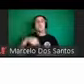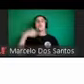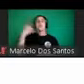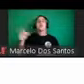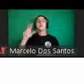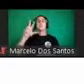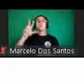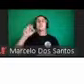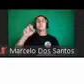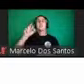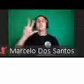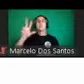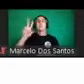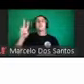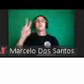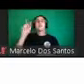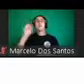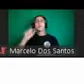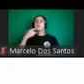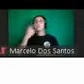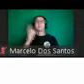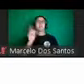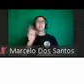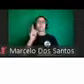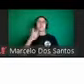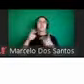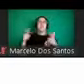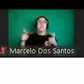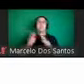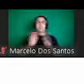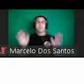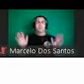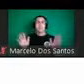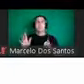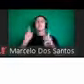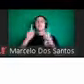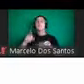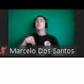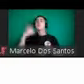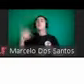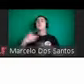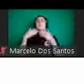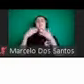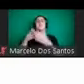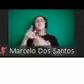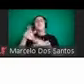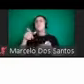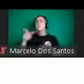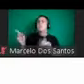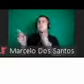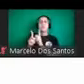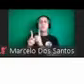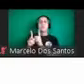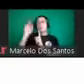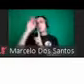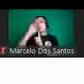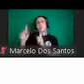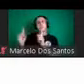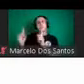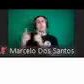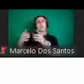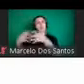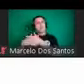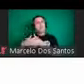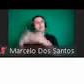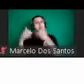también consultamos cuál era la relación con el funcionario con discapacidad. Más del 50% nos mencionaron que